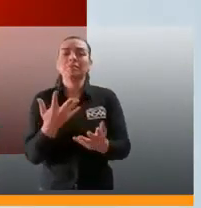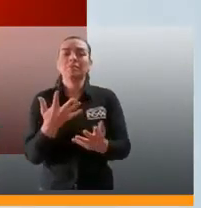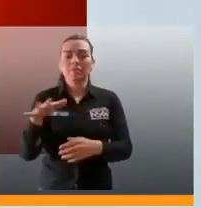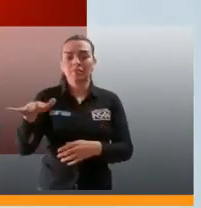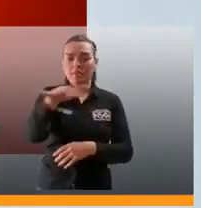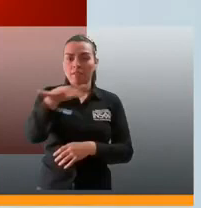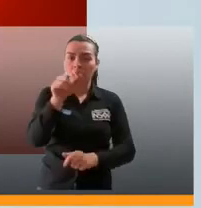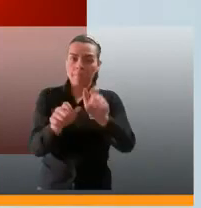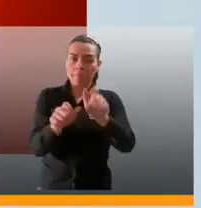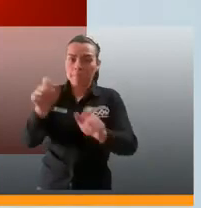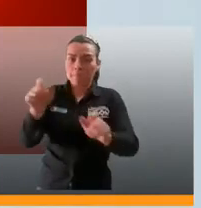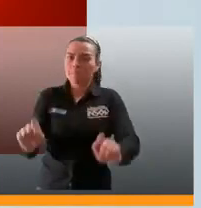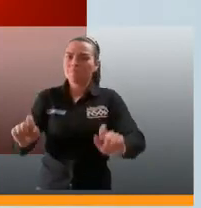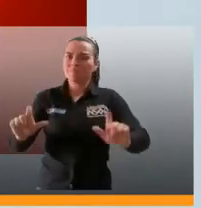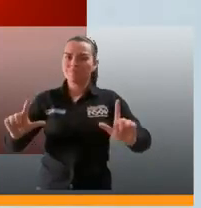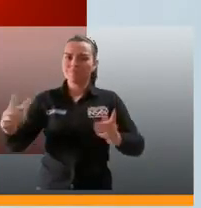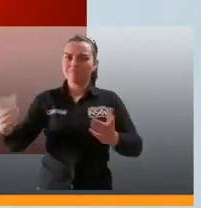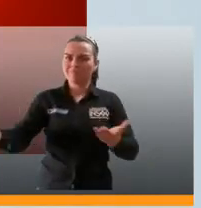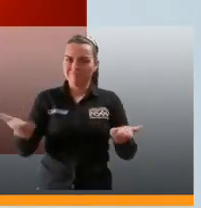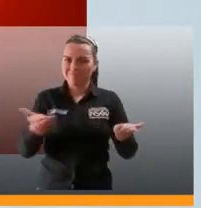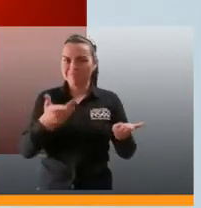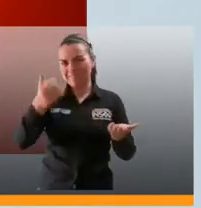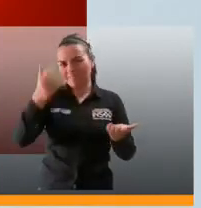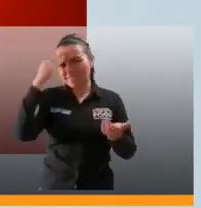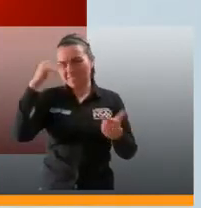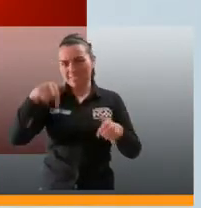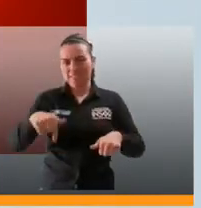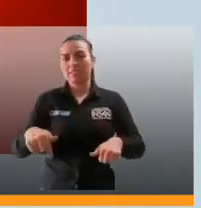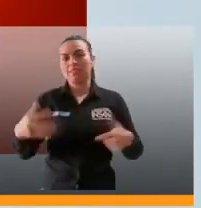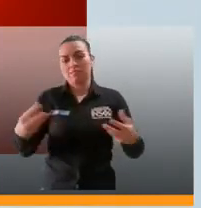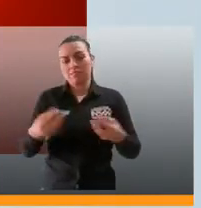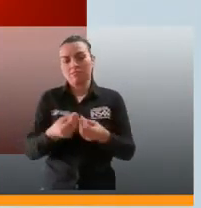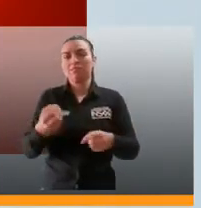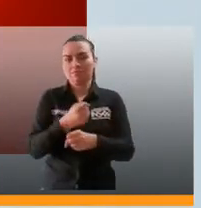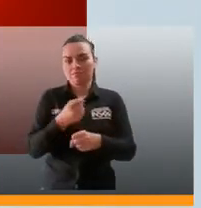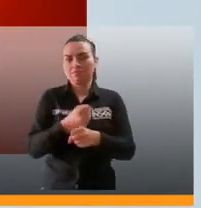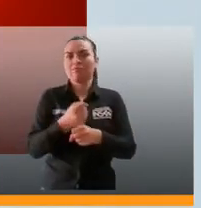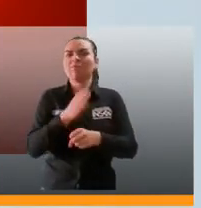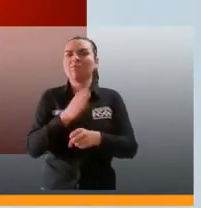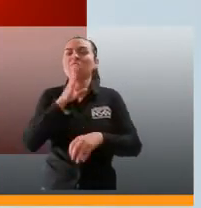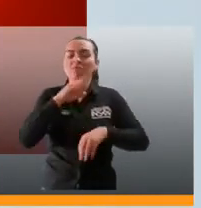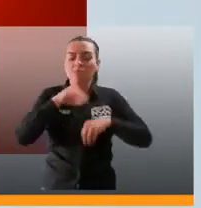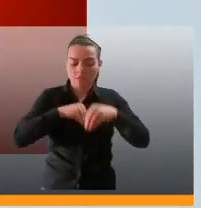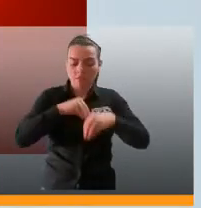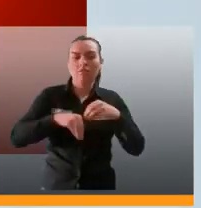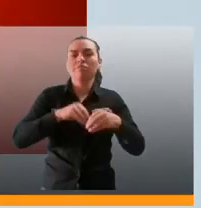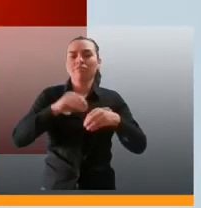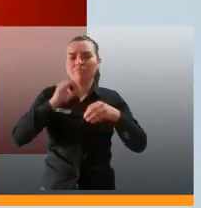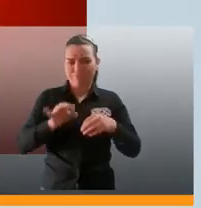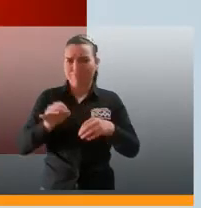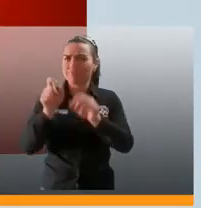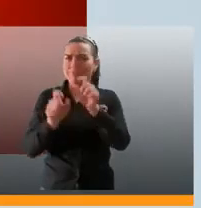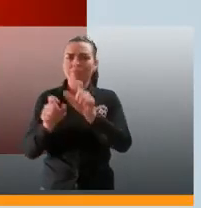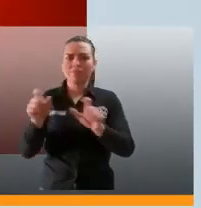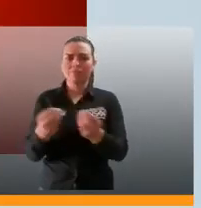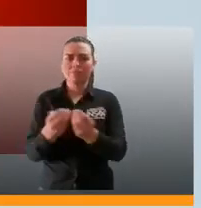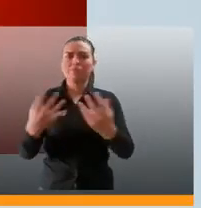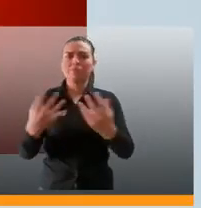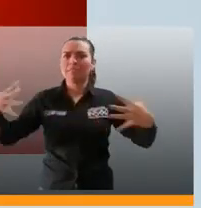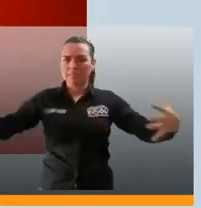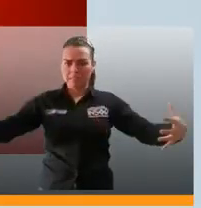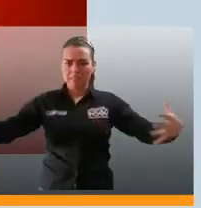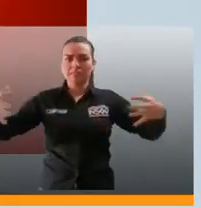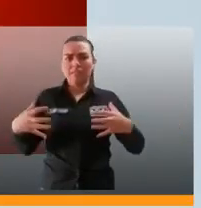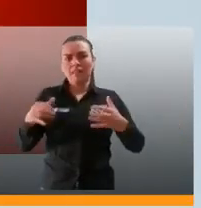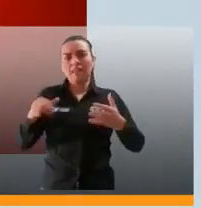todo el equipo, porque realmente esto es una plataforma donde participaron muchas personas. Pero aquí también queremos resaltar